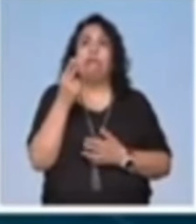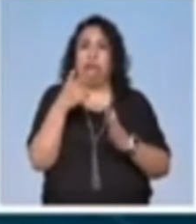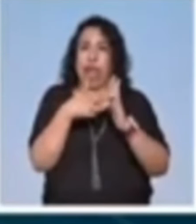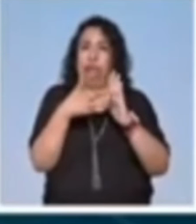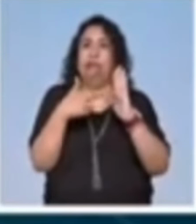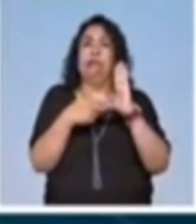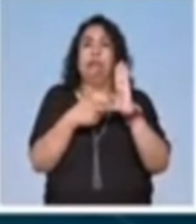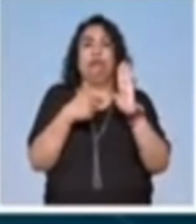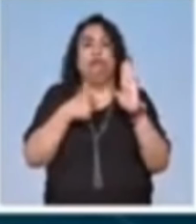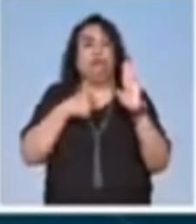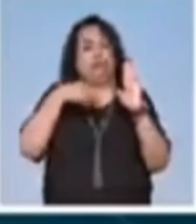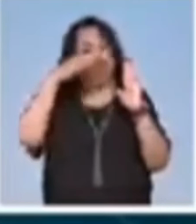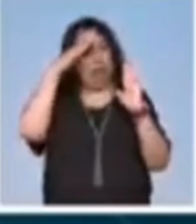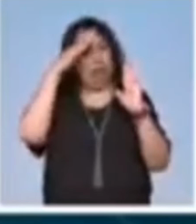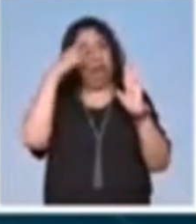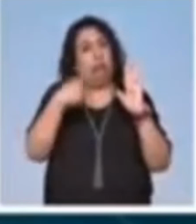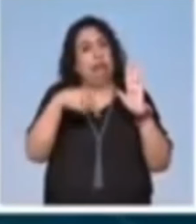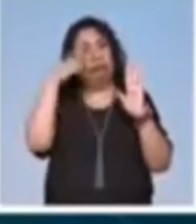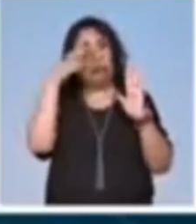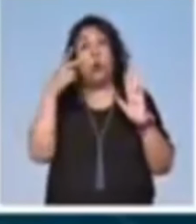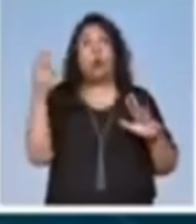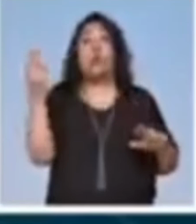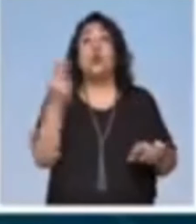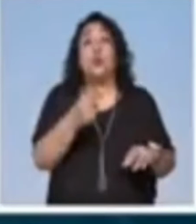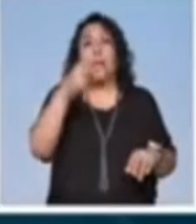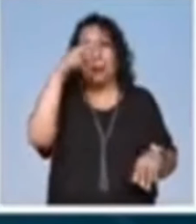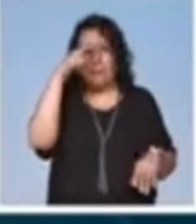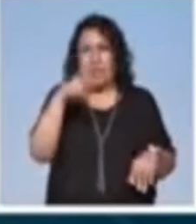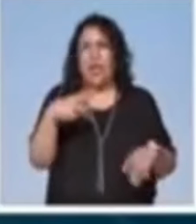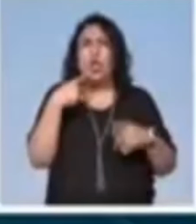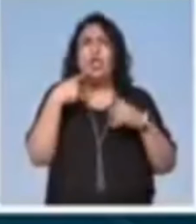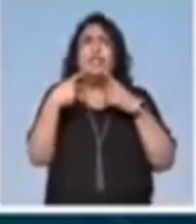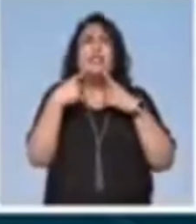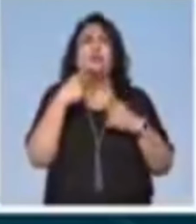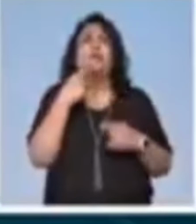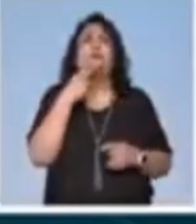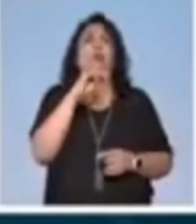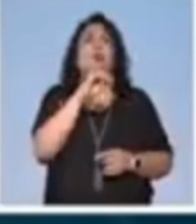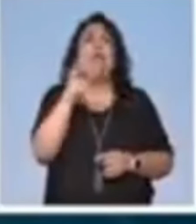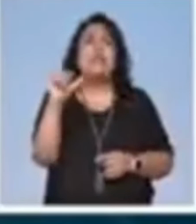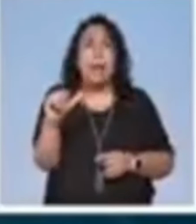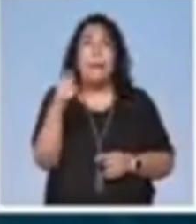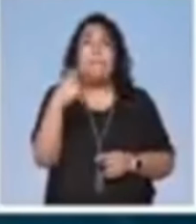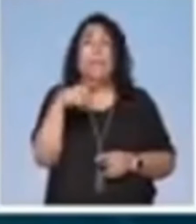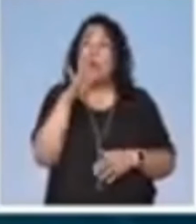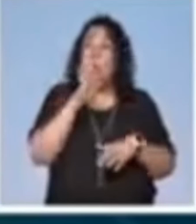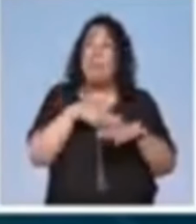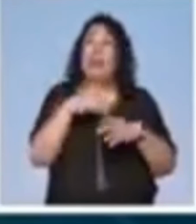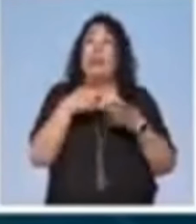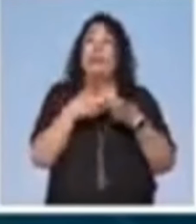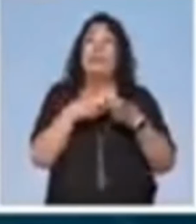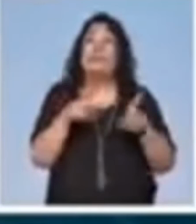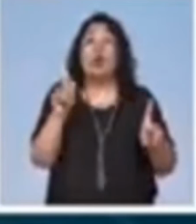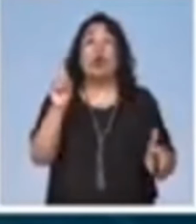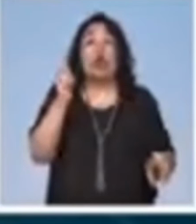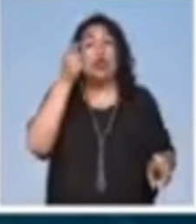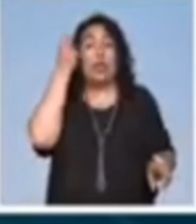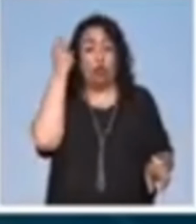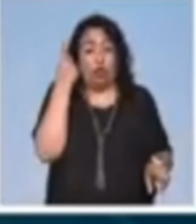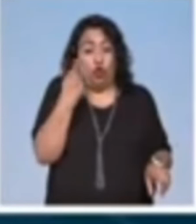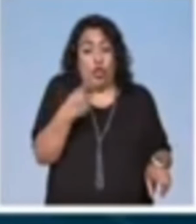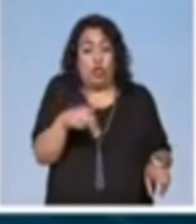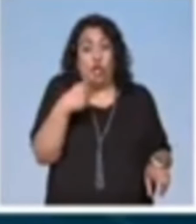¿Qué creemos los mexicanos? Es urgente que México discuta el uso de la inteligencia artificial, pero sobre todo el desarrollo de tecnología